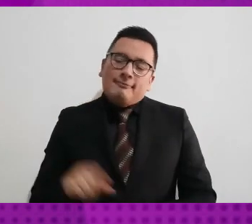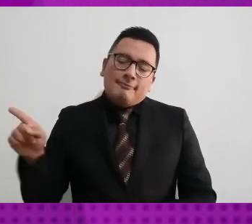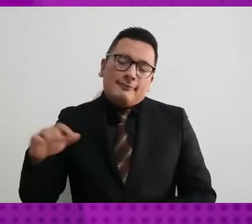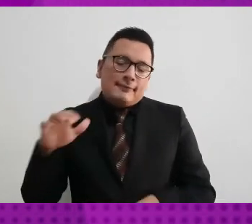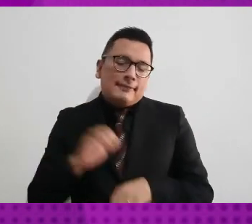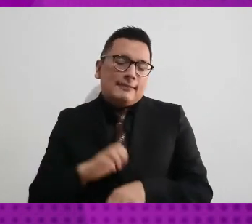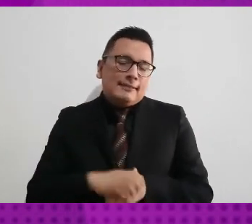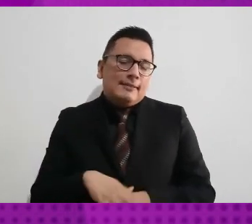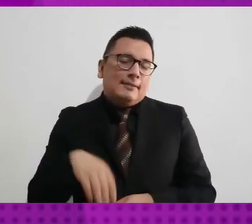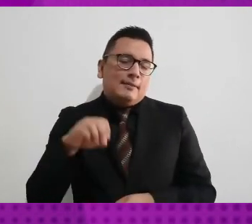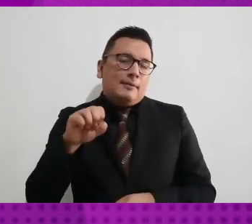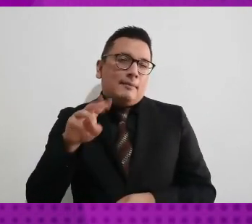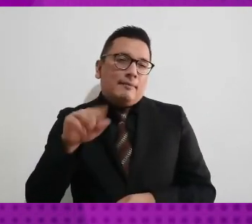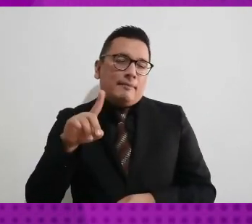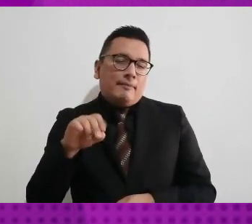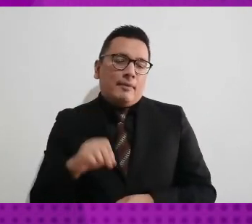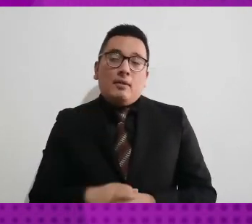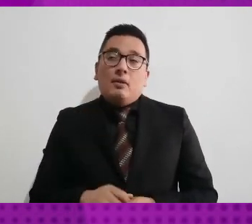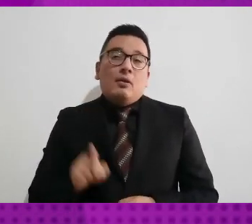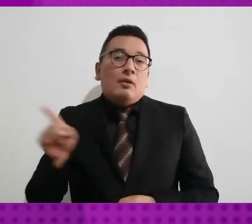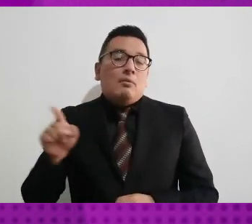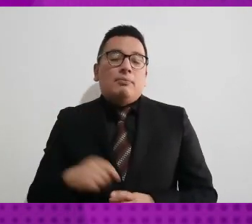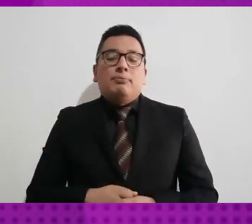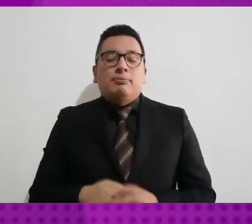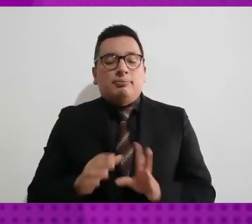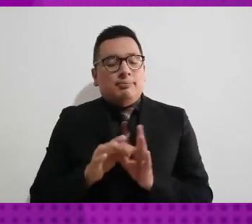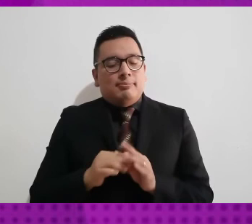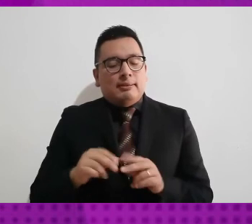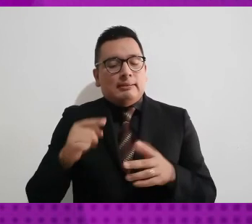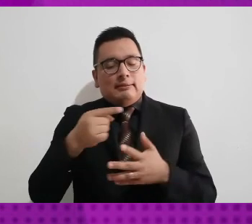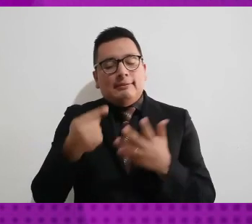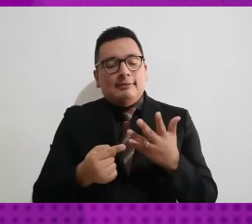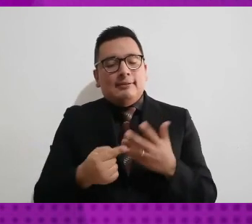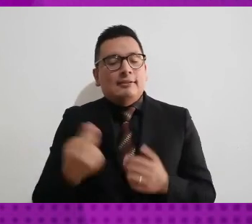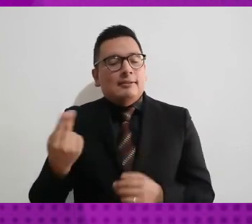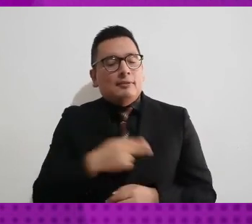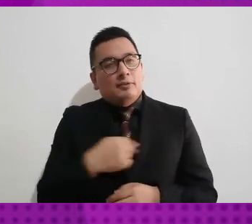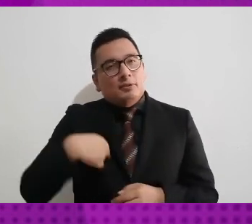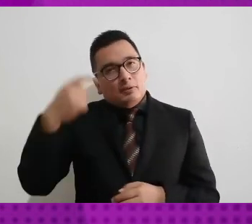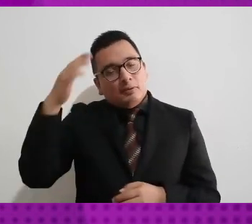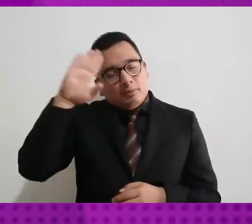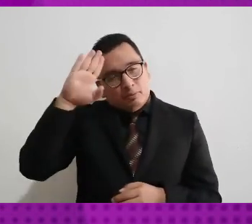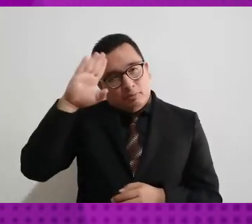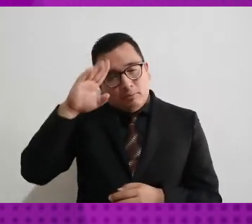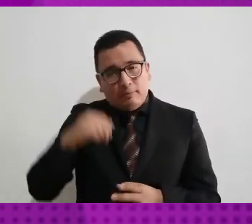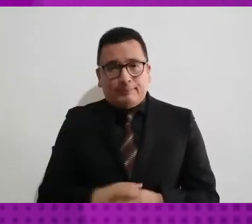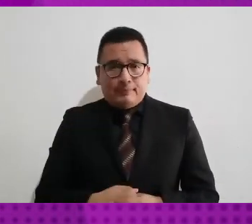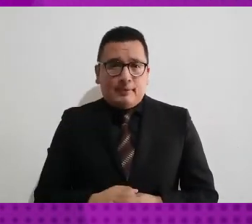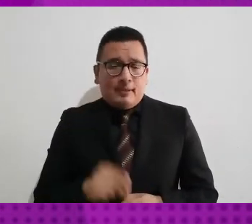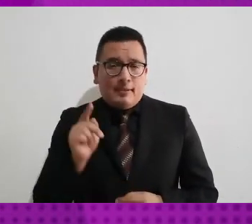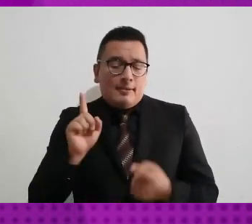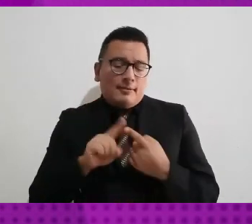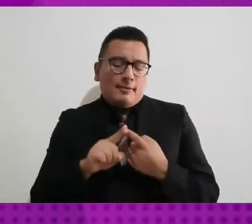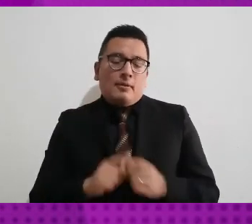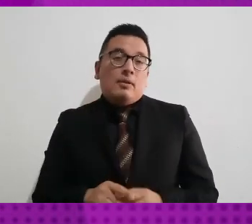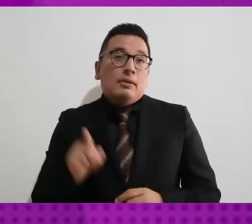mi querido Osvaldo. Definitivamente nos dejas muchos temas para reflexionar, pero el primero de ellos, y hay que insistirlo, pues